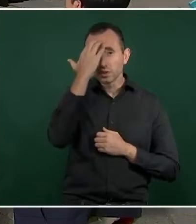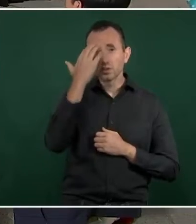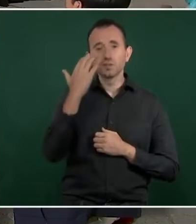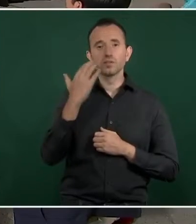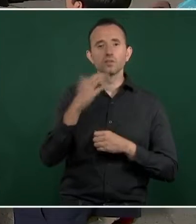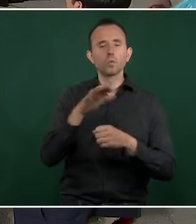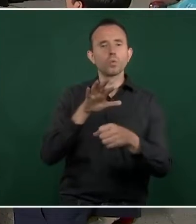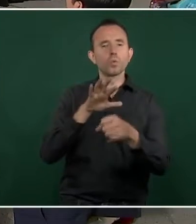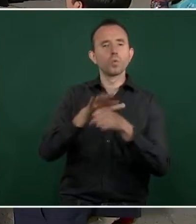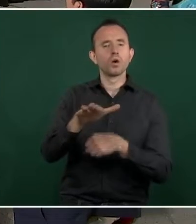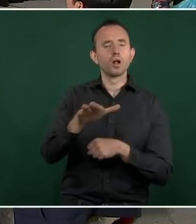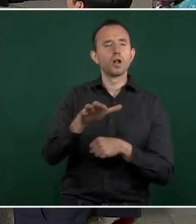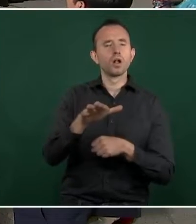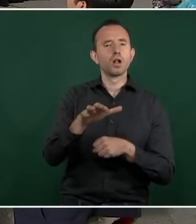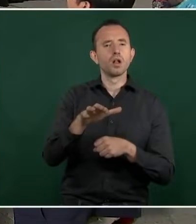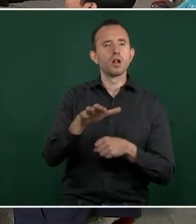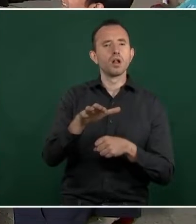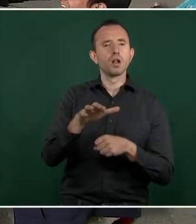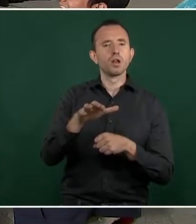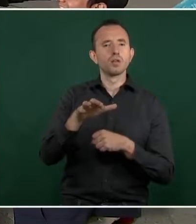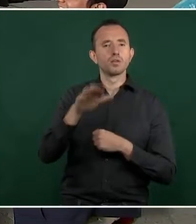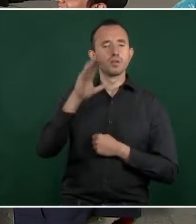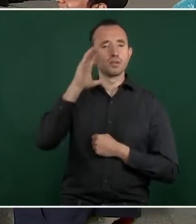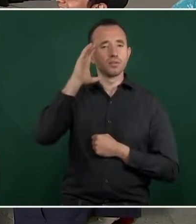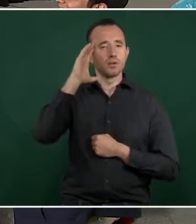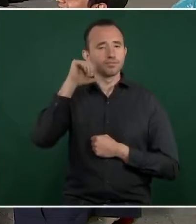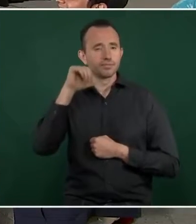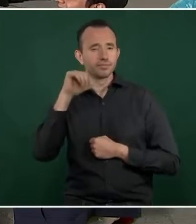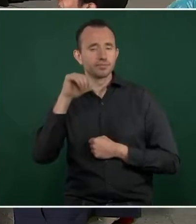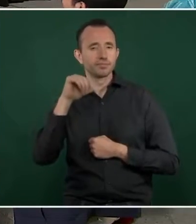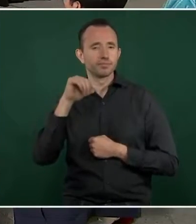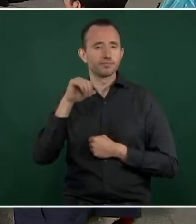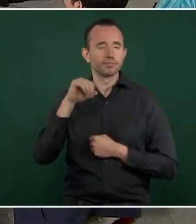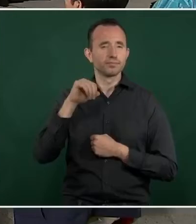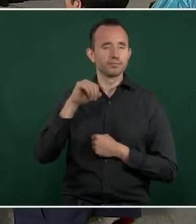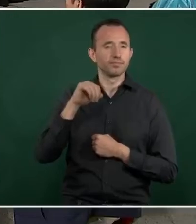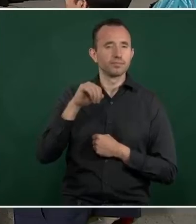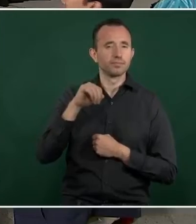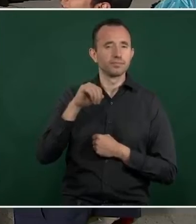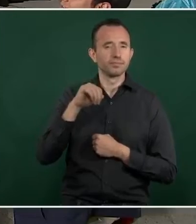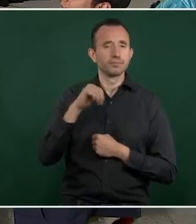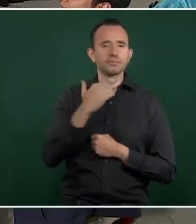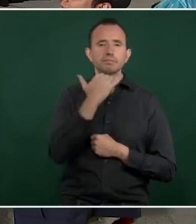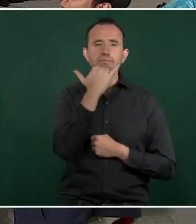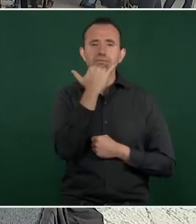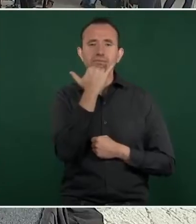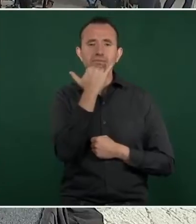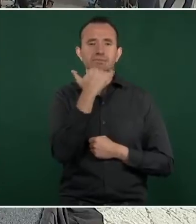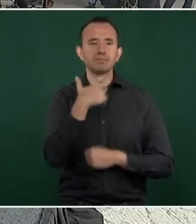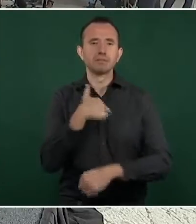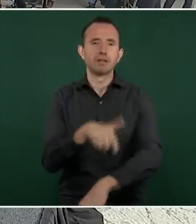que preguntaste, ofrezco disculpas por tardarme tanto, pero ya, vámonos. No,